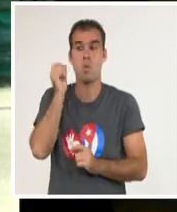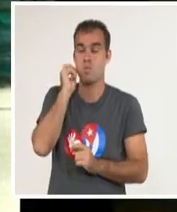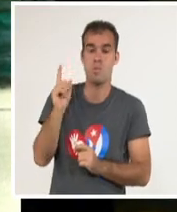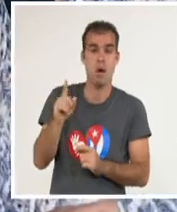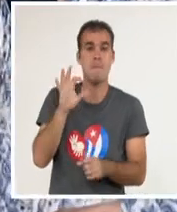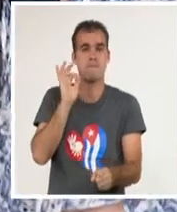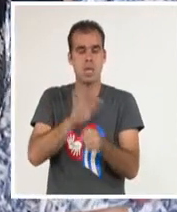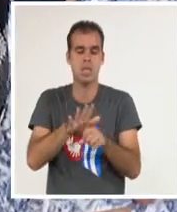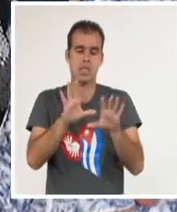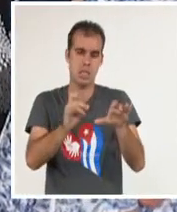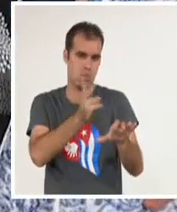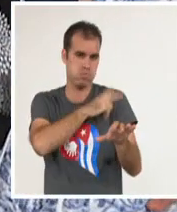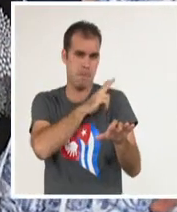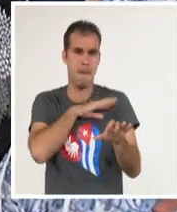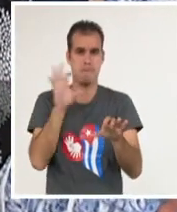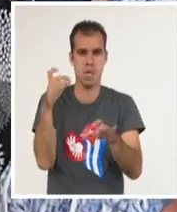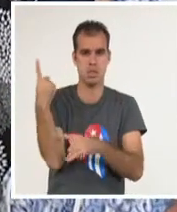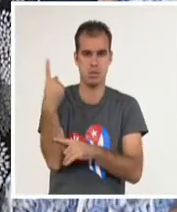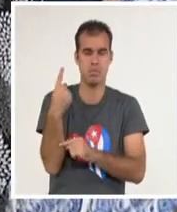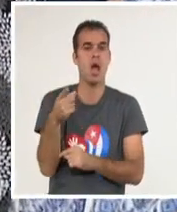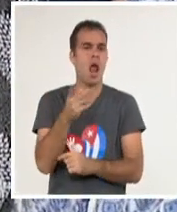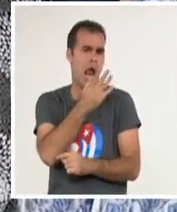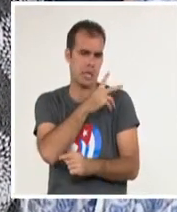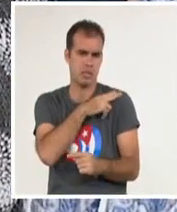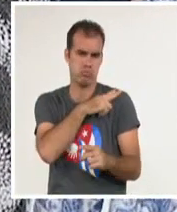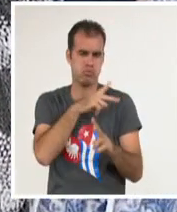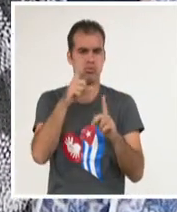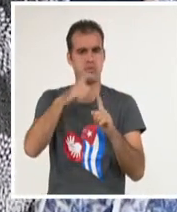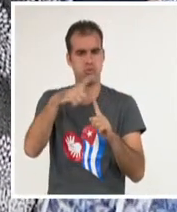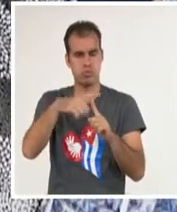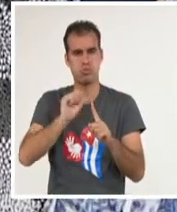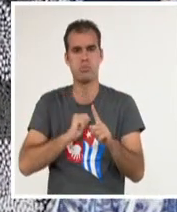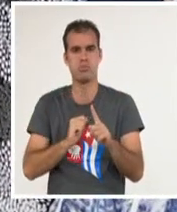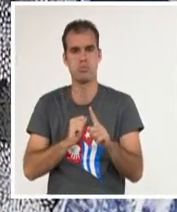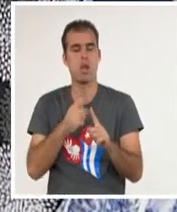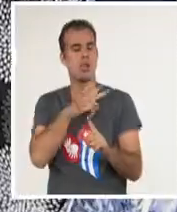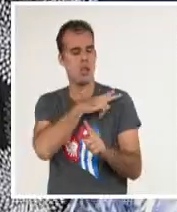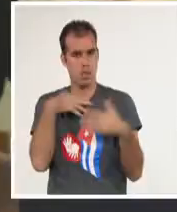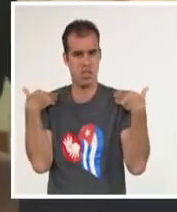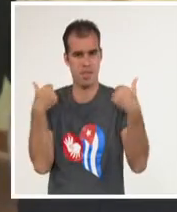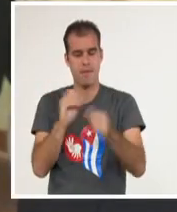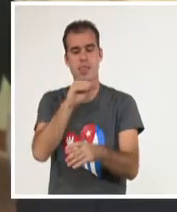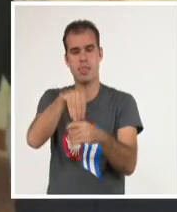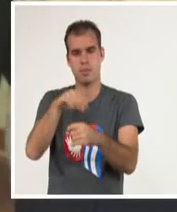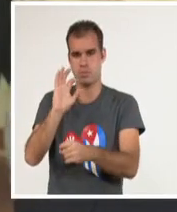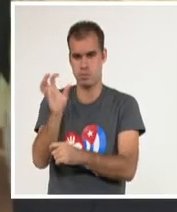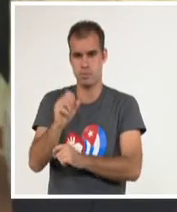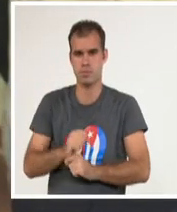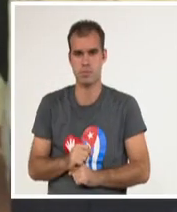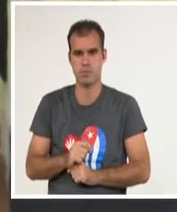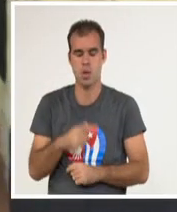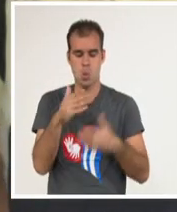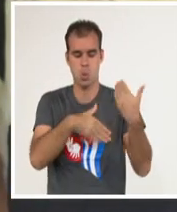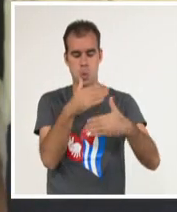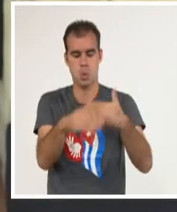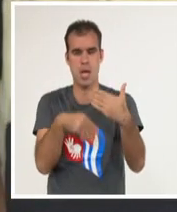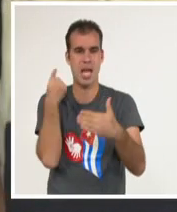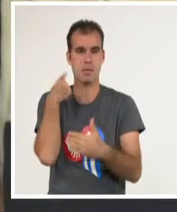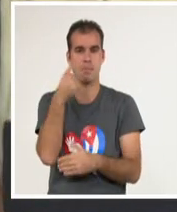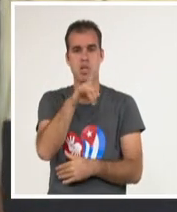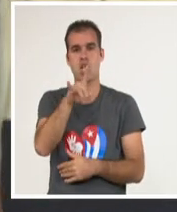como secretaria. Fue dirigente sindical y ocupó cargos de dirección en la entidad bancaria. En 1994